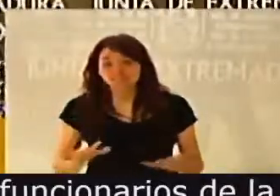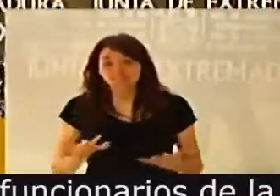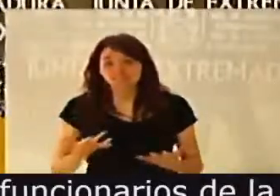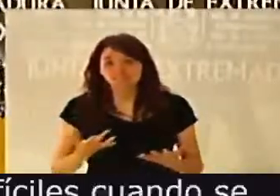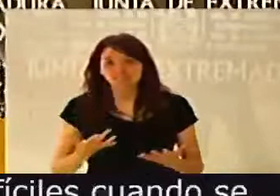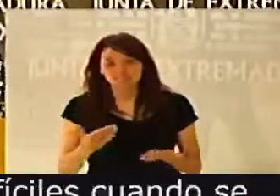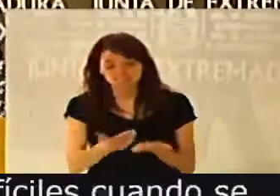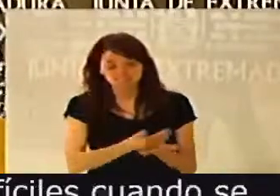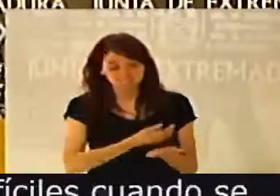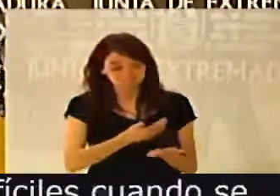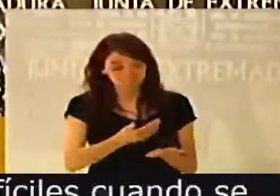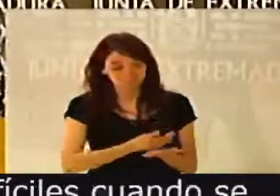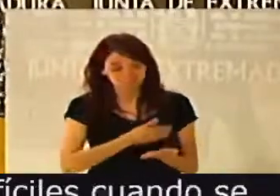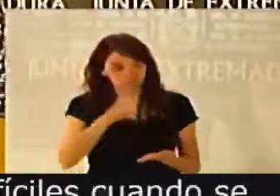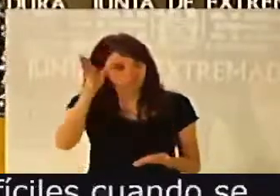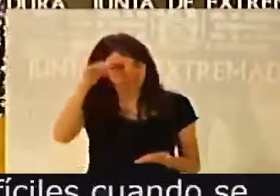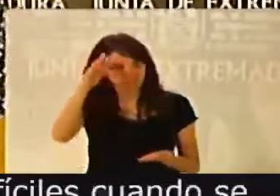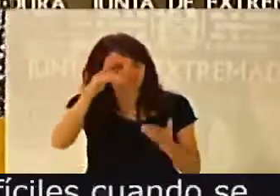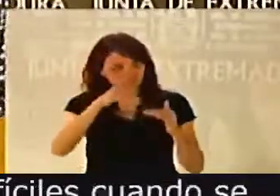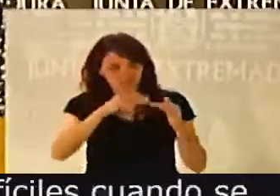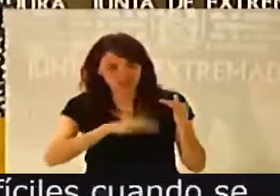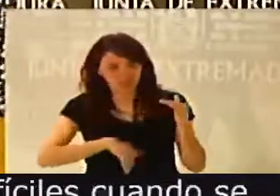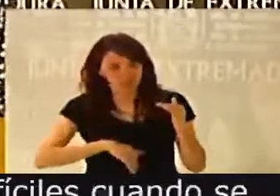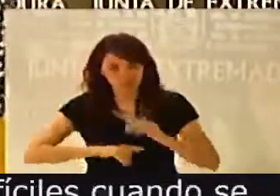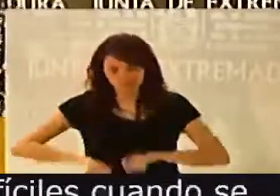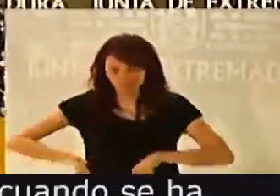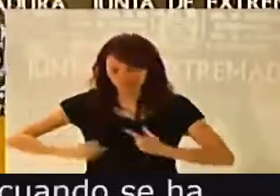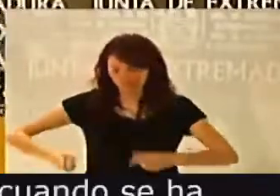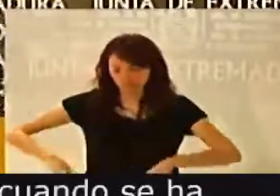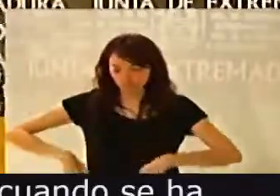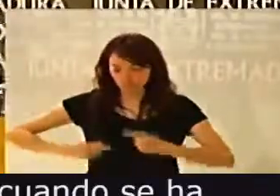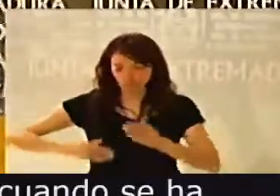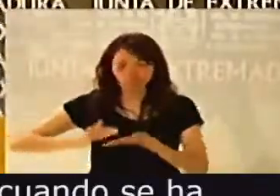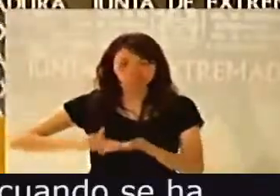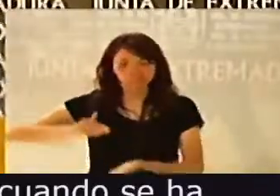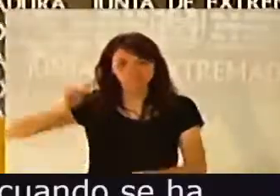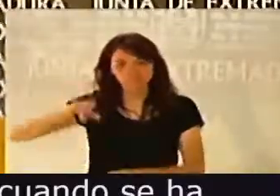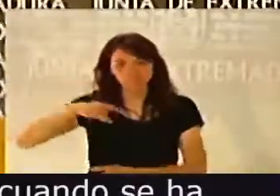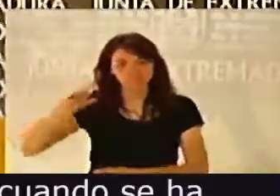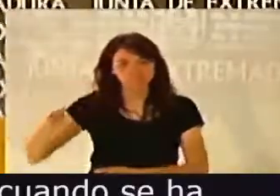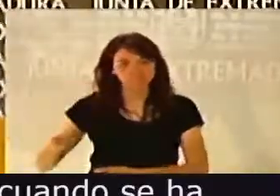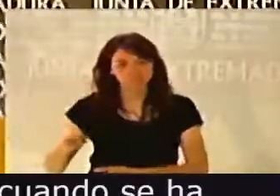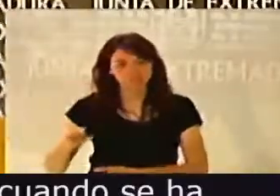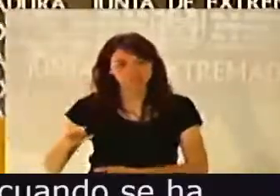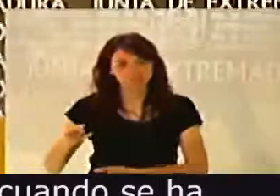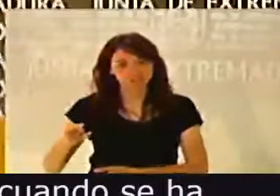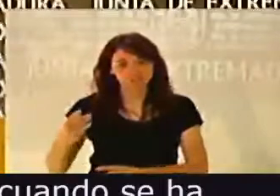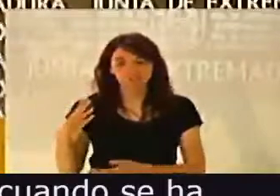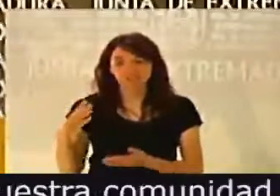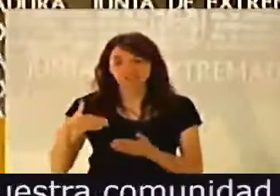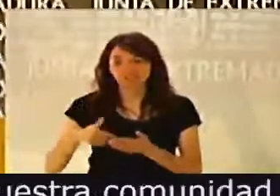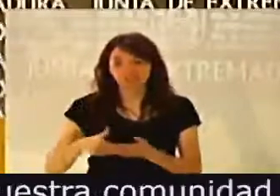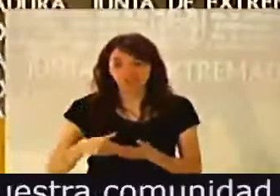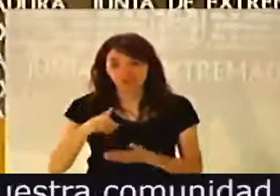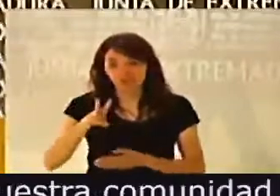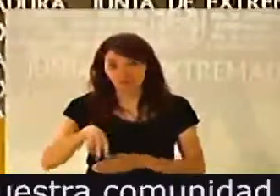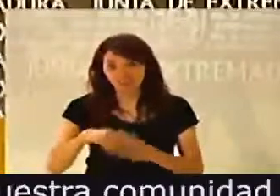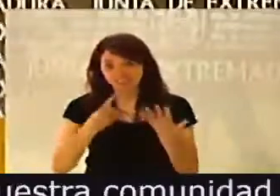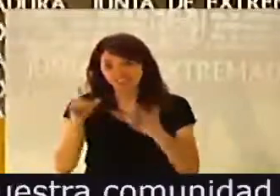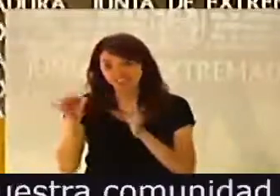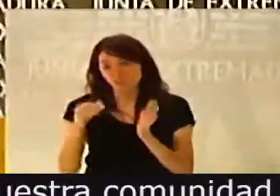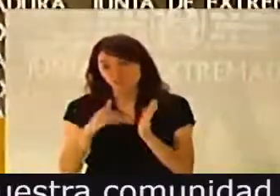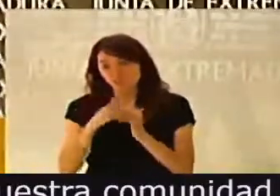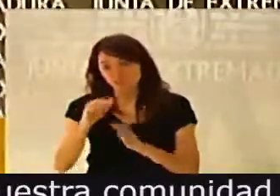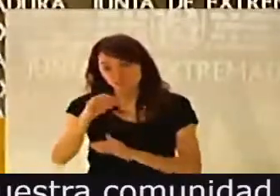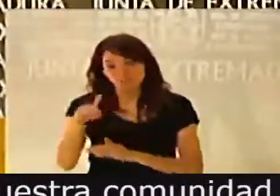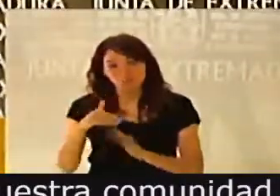manera estrepitosa y cuando se ha incrementado el gasto en estos 2 meses de nuestra comunidad autónoma por más de 60 millones de euros para hacer frente a la